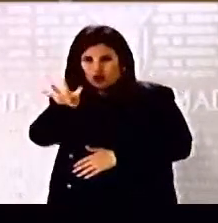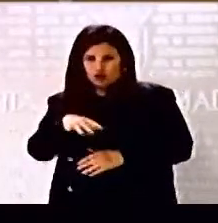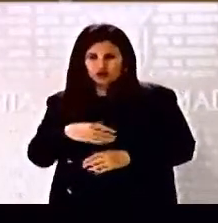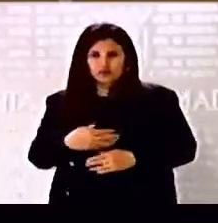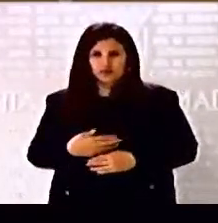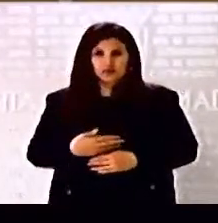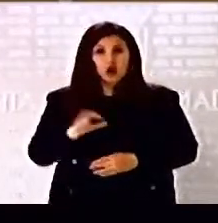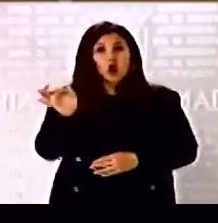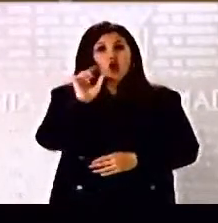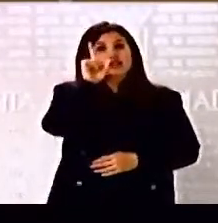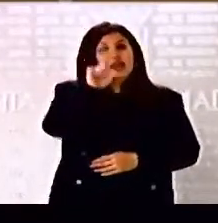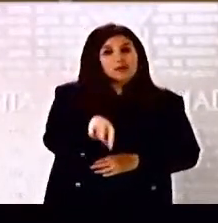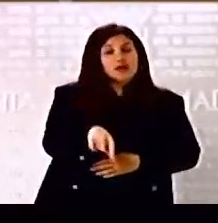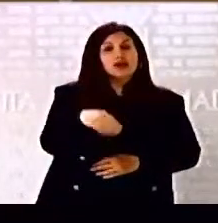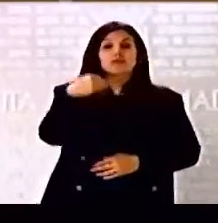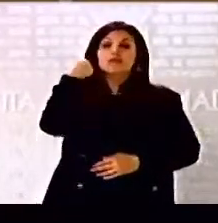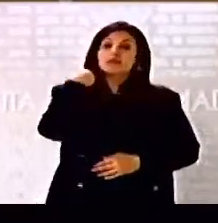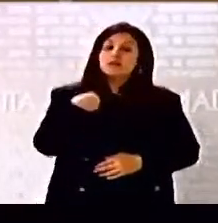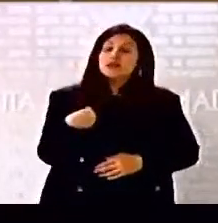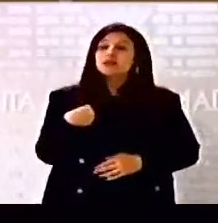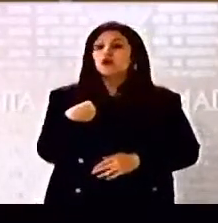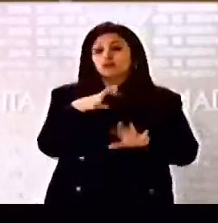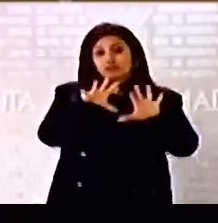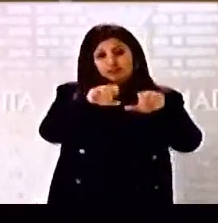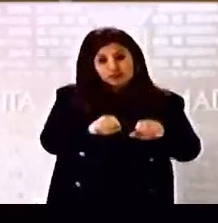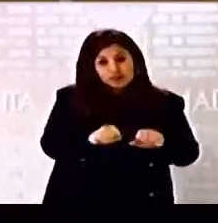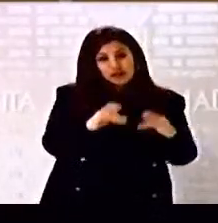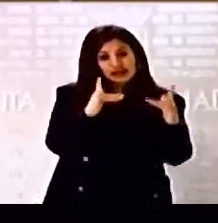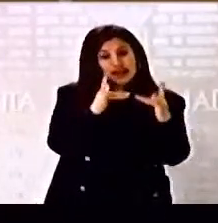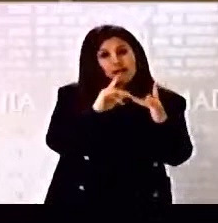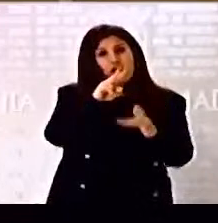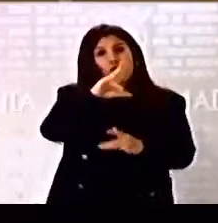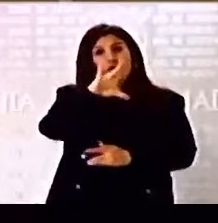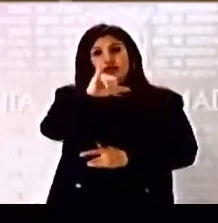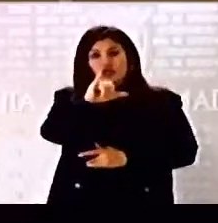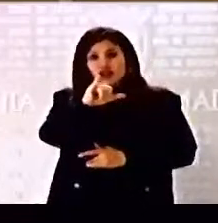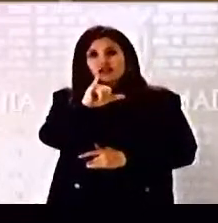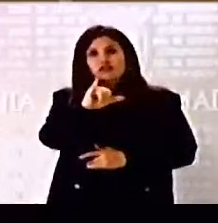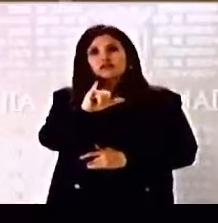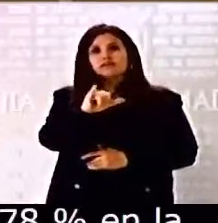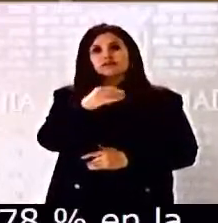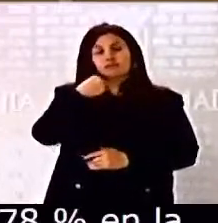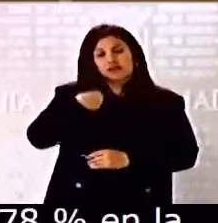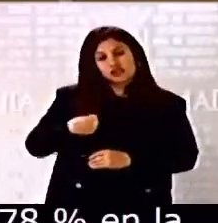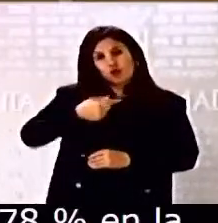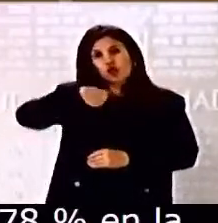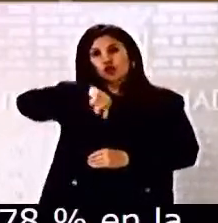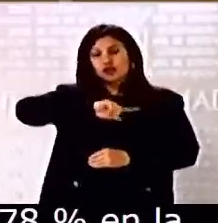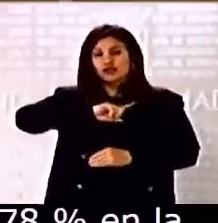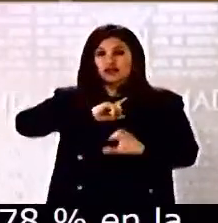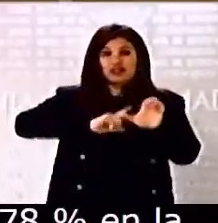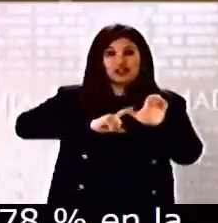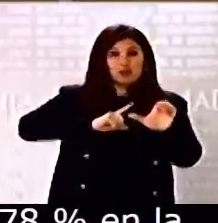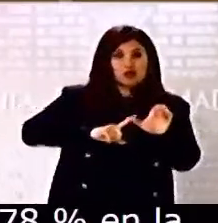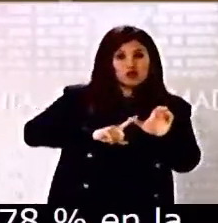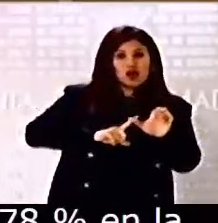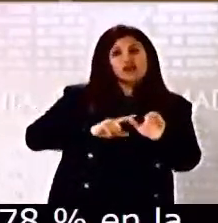de 4,78% en la ocupación de las UCIs de nuestra comunidad autónoma frente a un